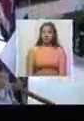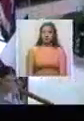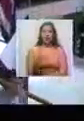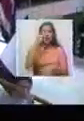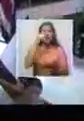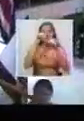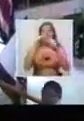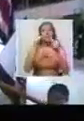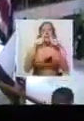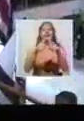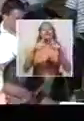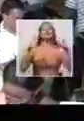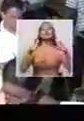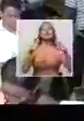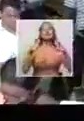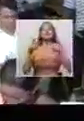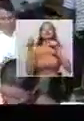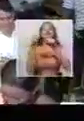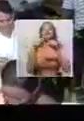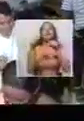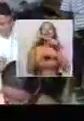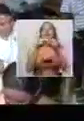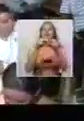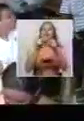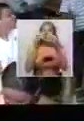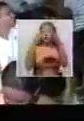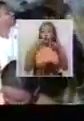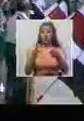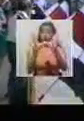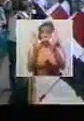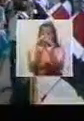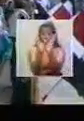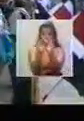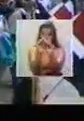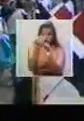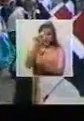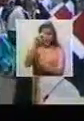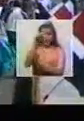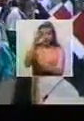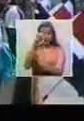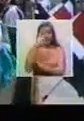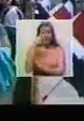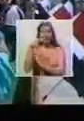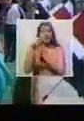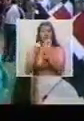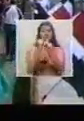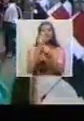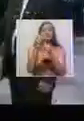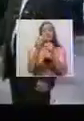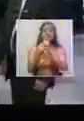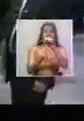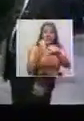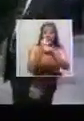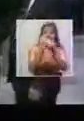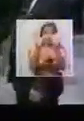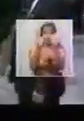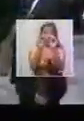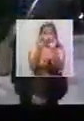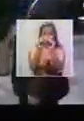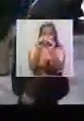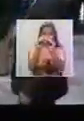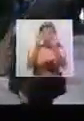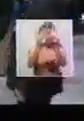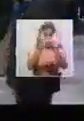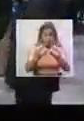Con el fin de aumentar la participación de los docentes en los congresos sindicales, ANDE para este año implementará un congreso